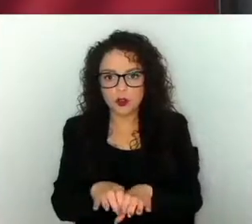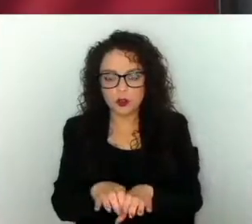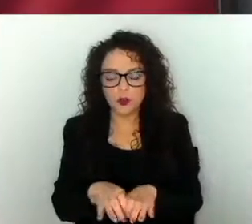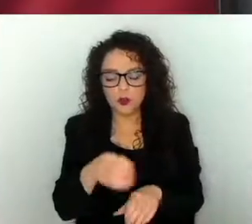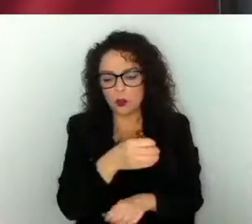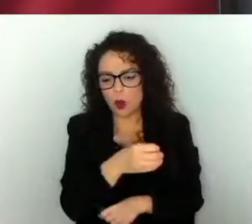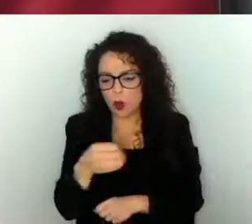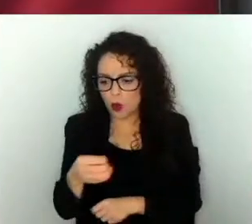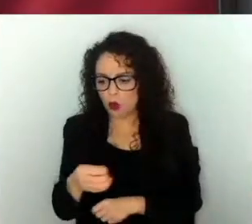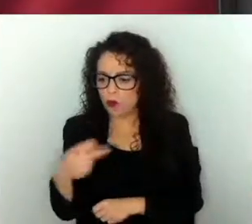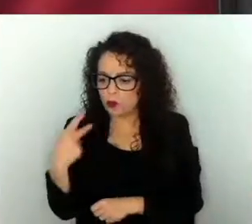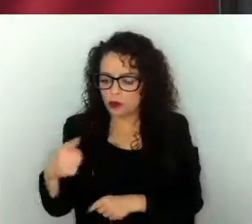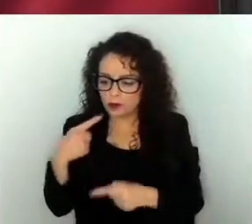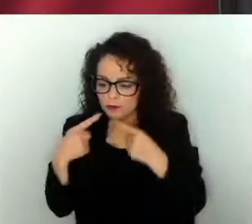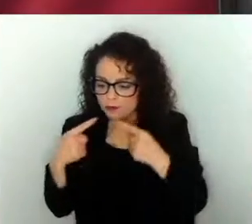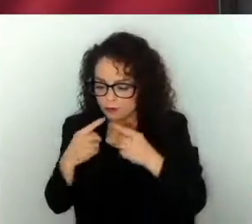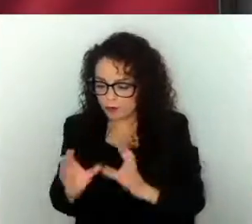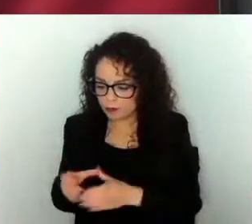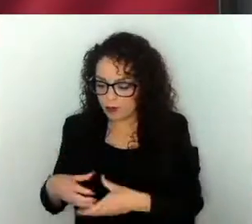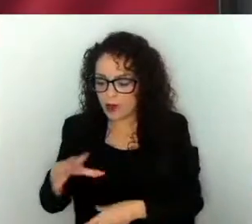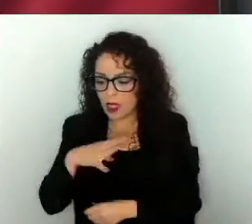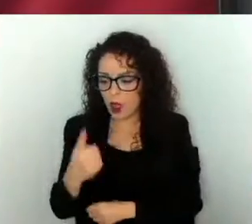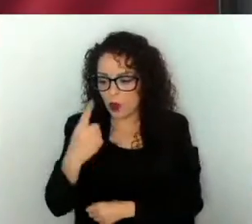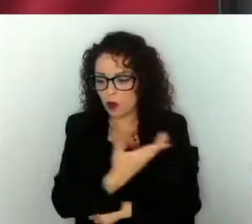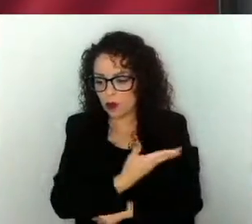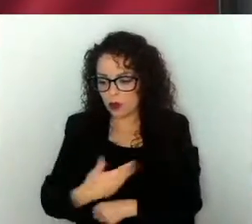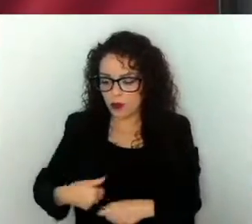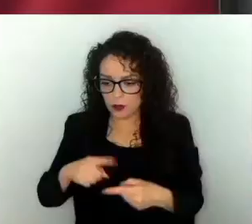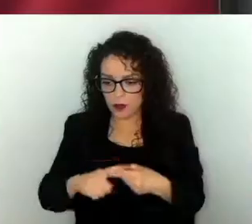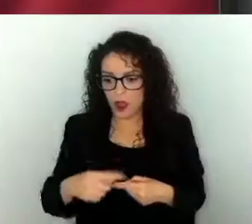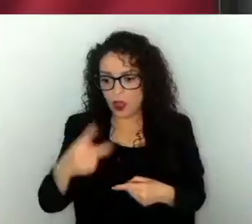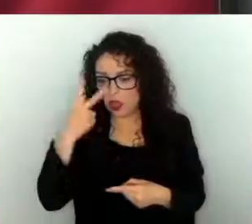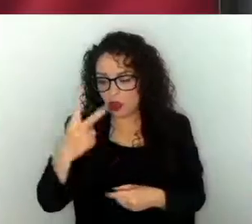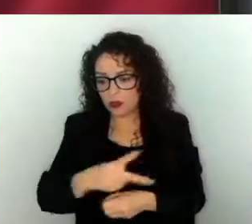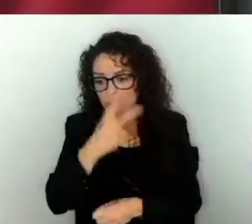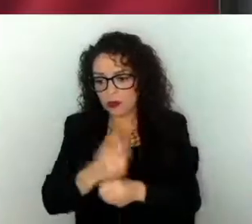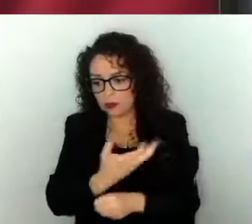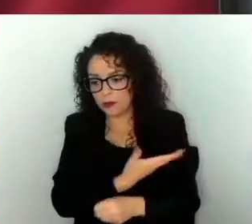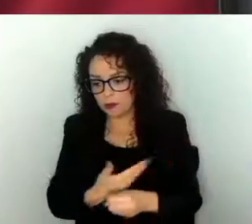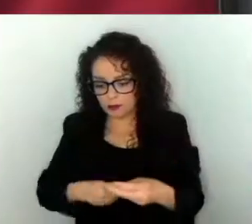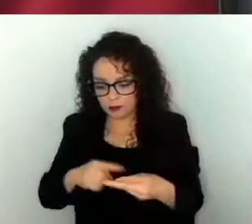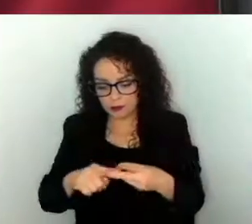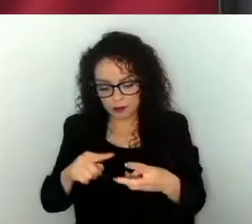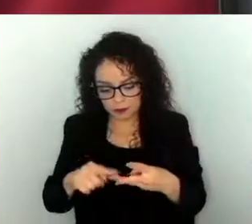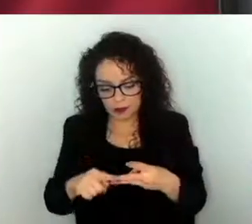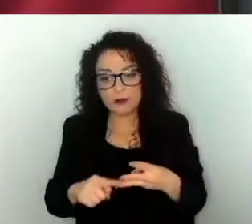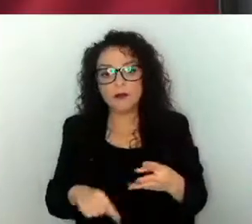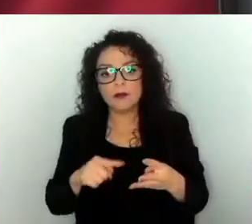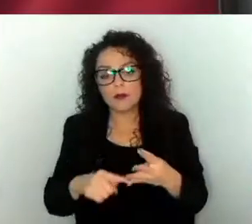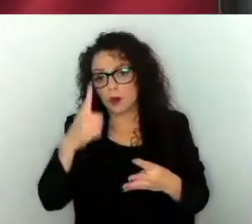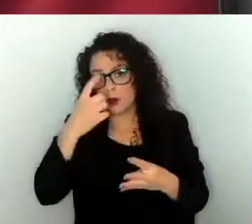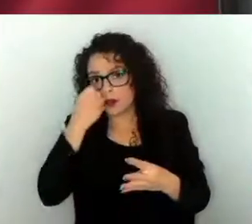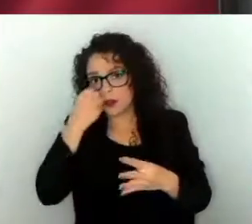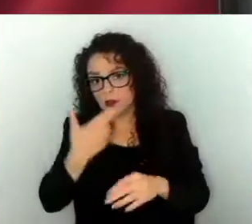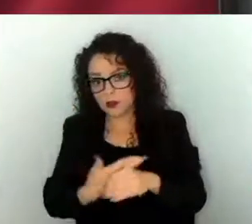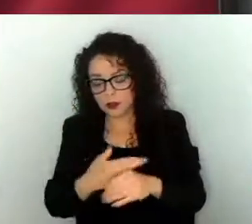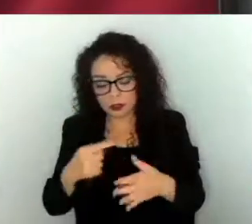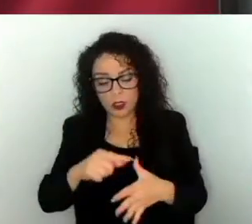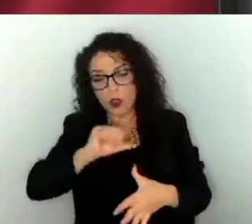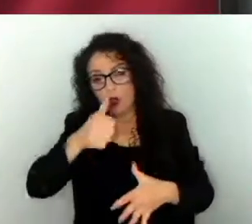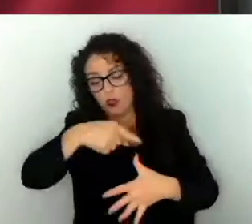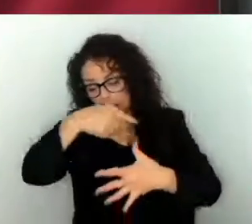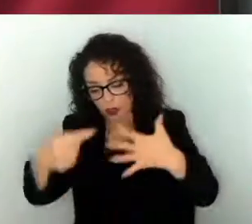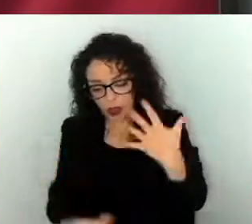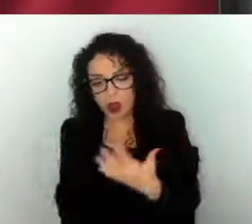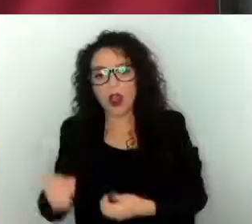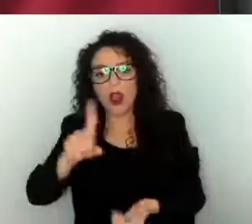con un presidente, 2 vicepresidentes y un secretario. Los demás integrantes fungirán como vocales. Por su